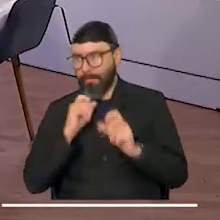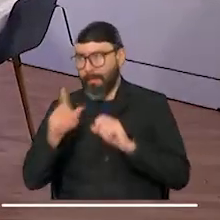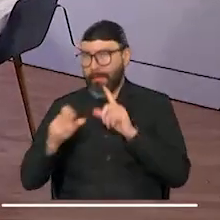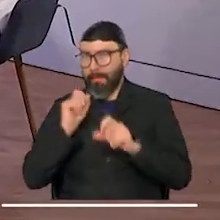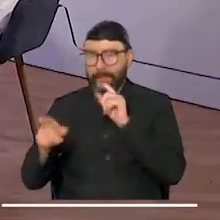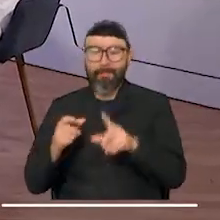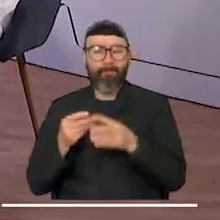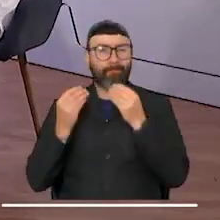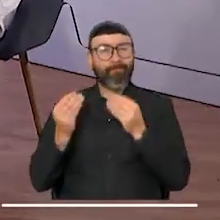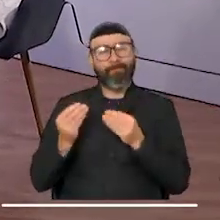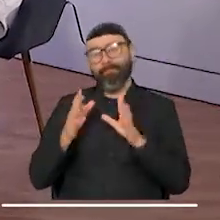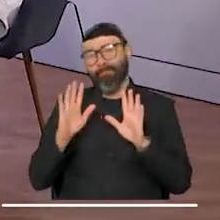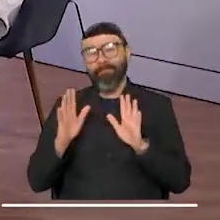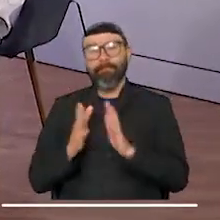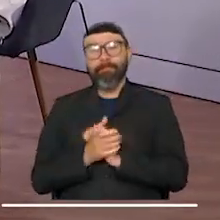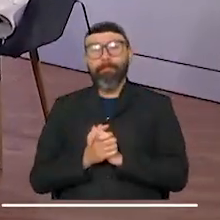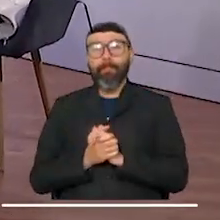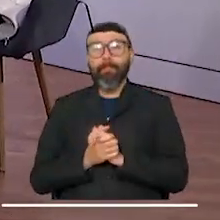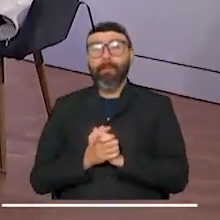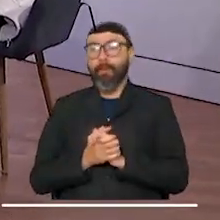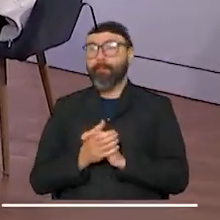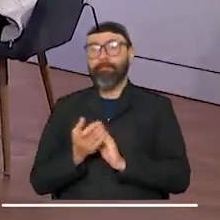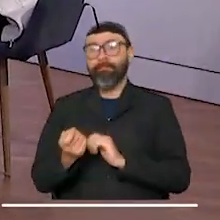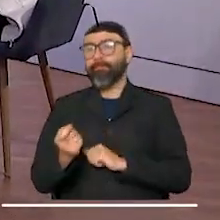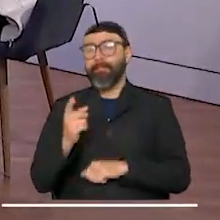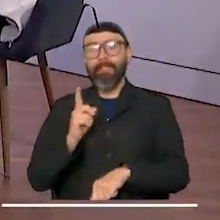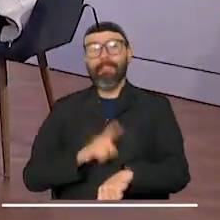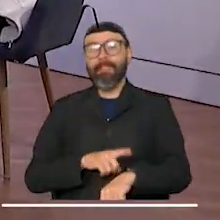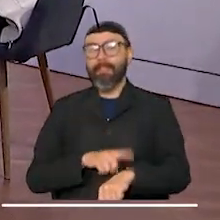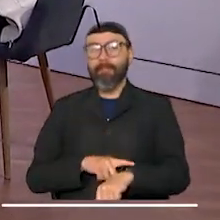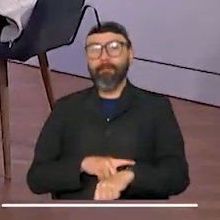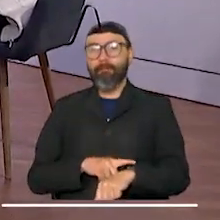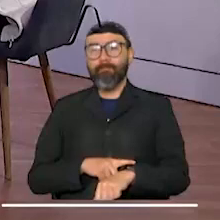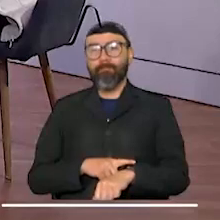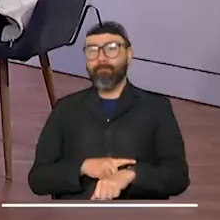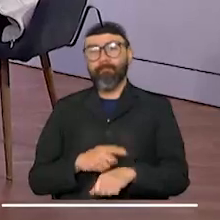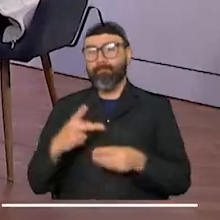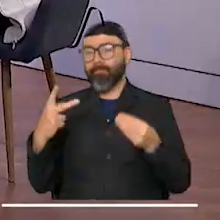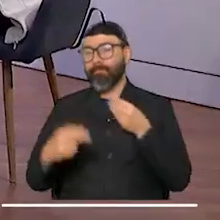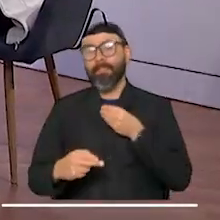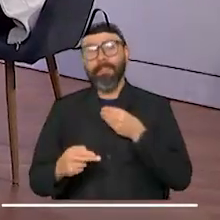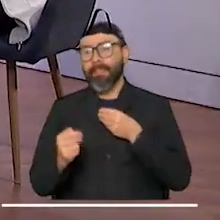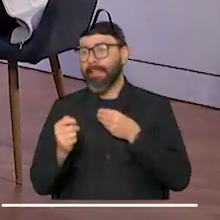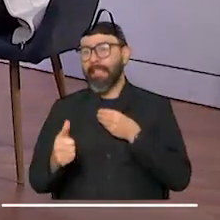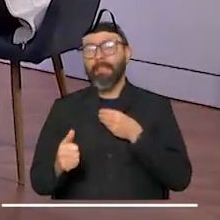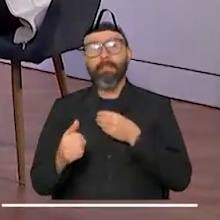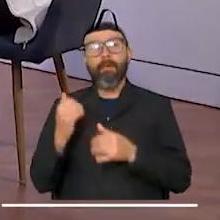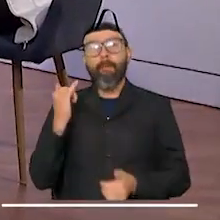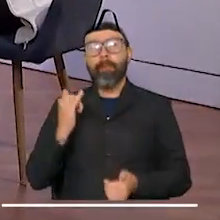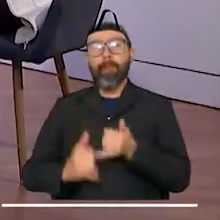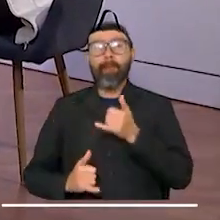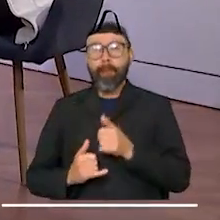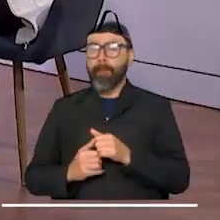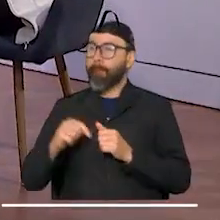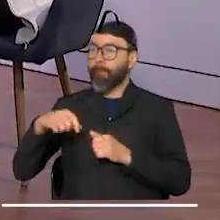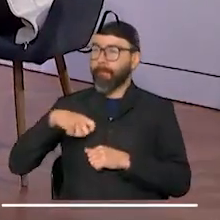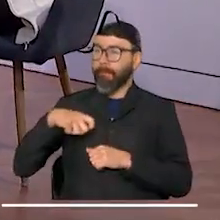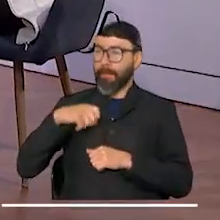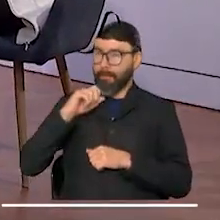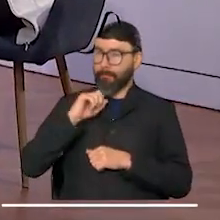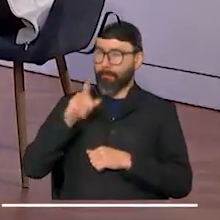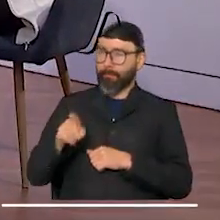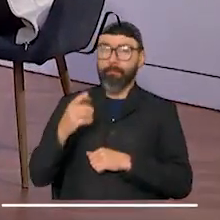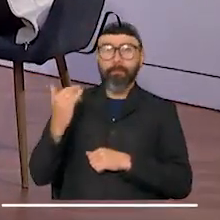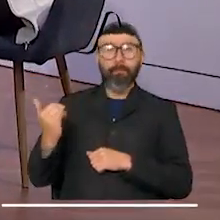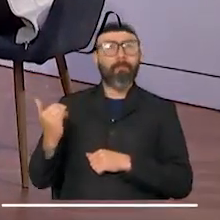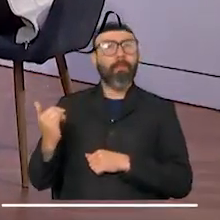entonces ya el tiempo estamos así abrevia estamos al cierre y aquí hay una pregunta una persona que